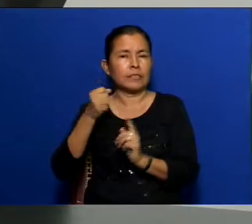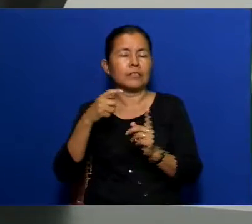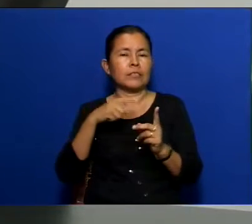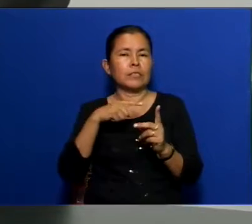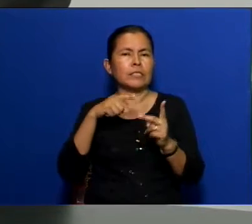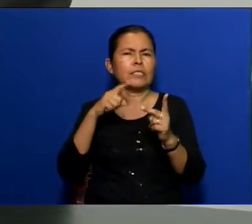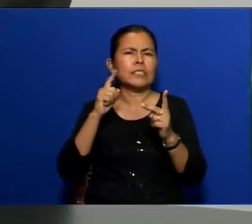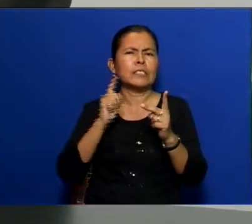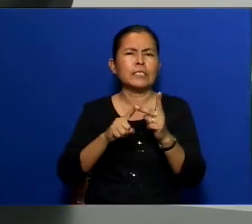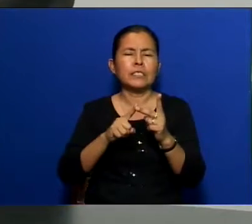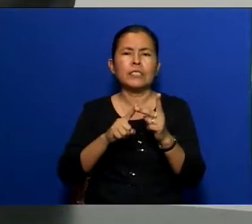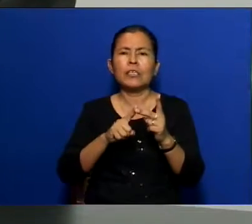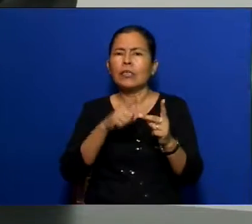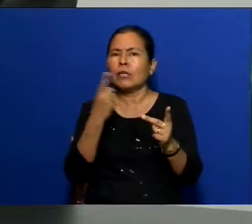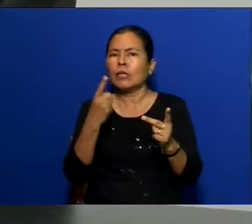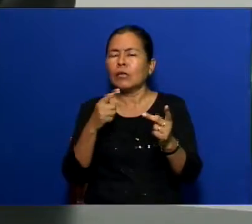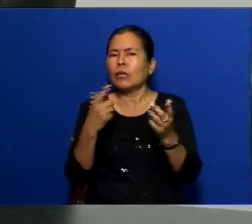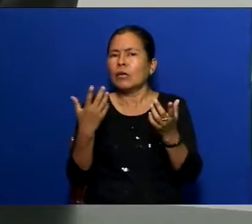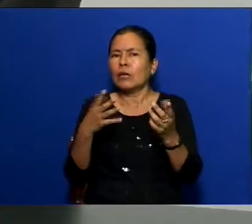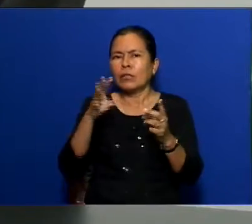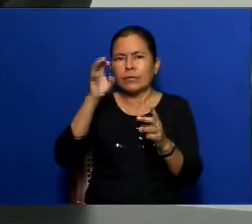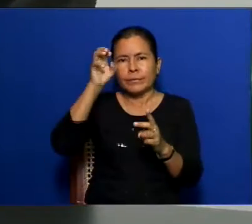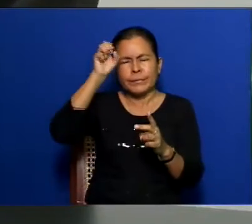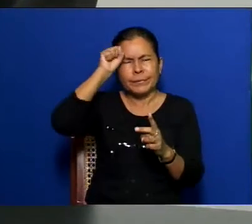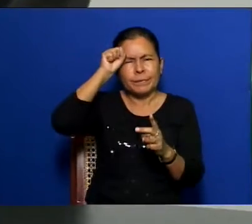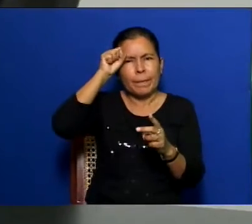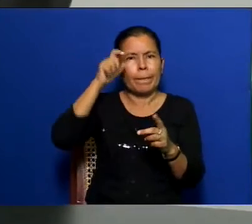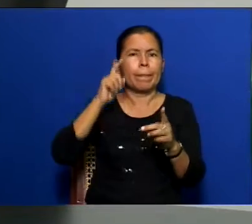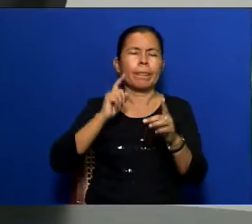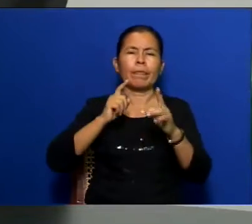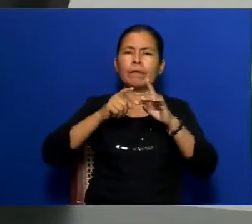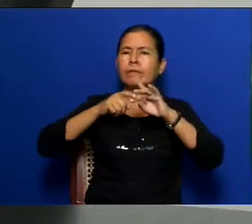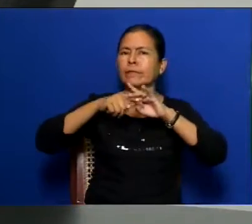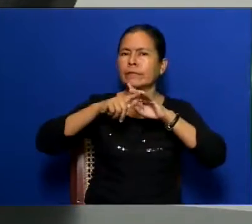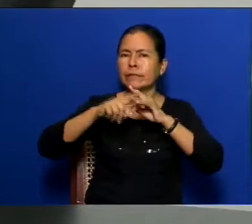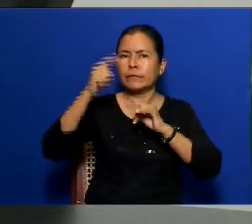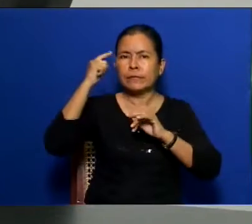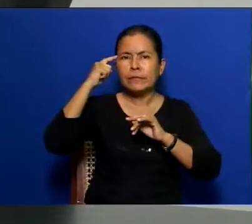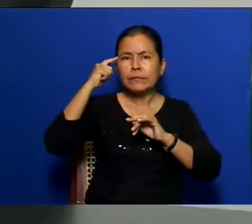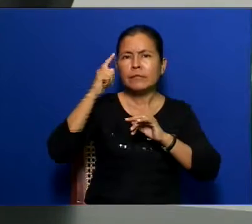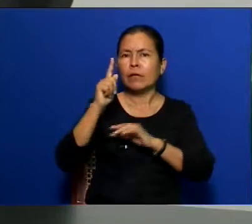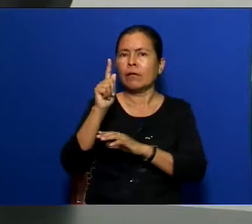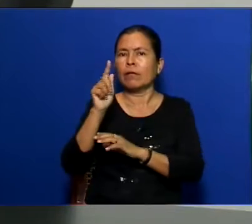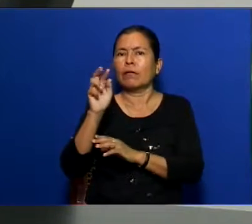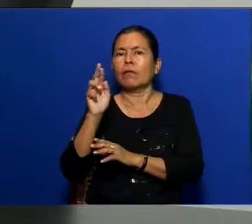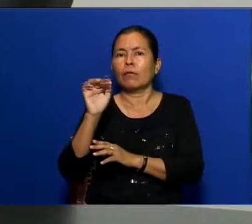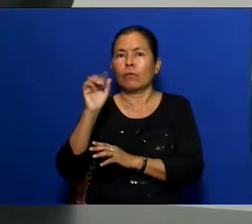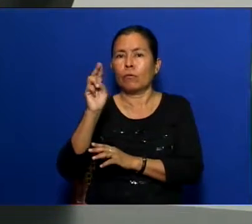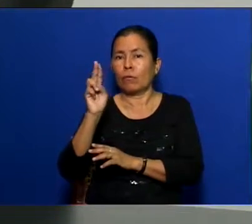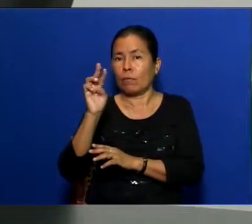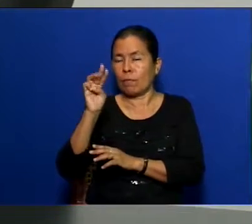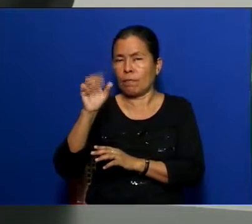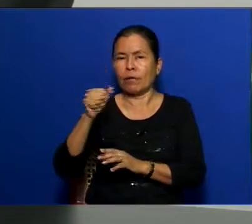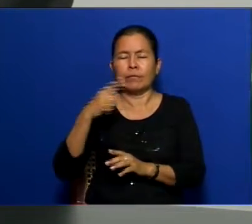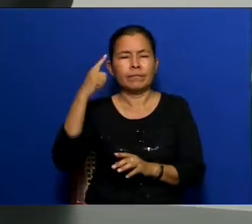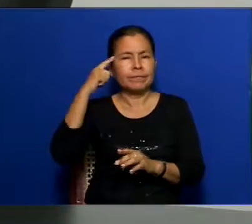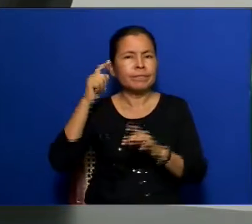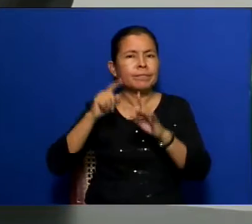nosotros denominamos un trauma psíquico. Ese trauma psíquico es una